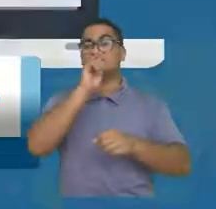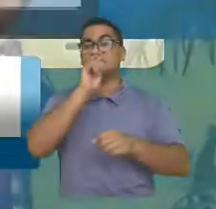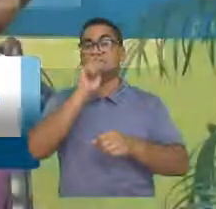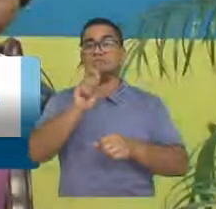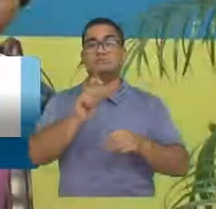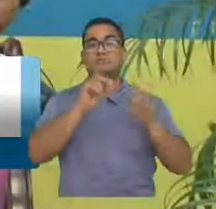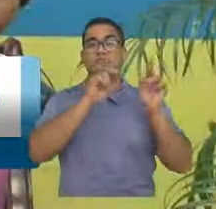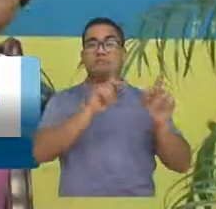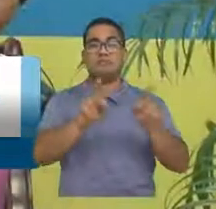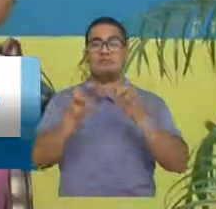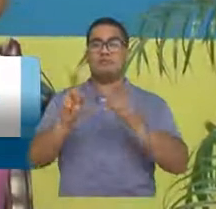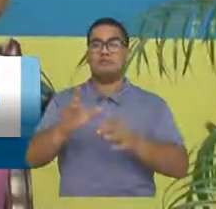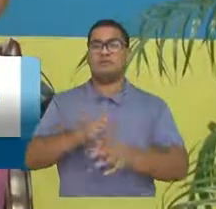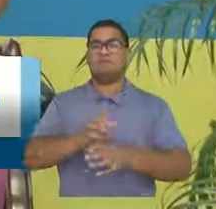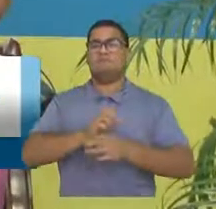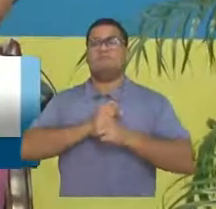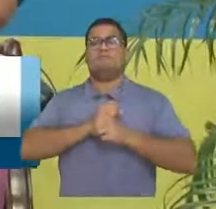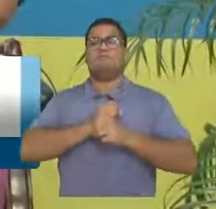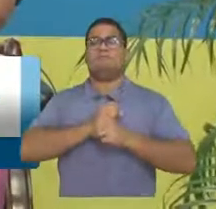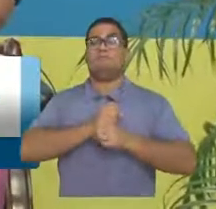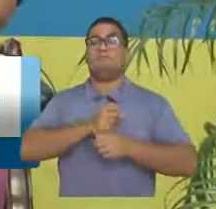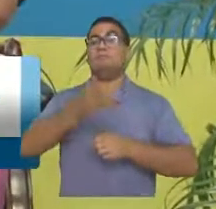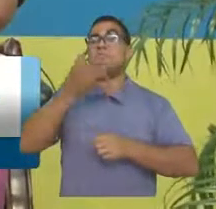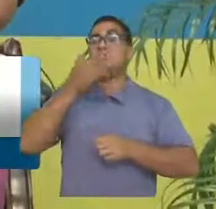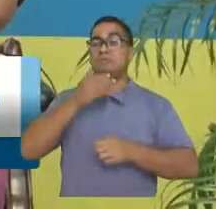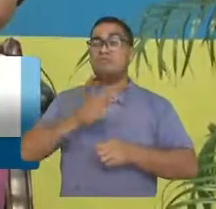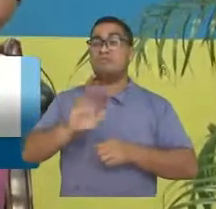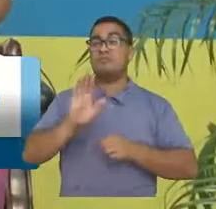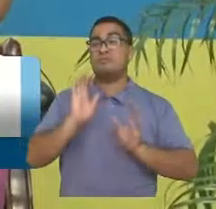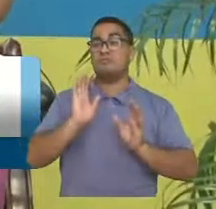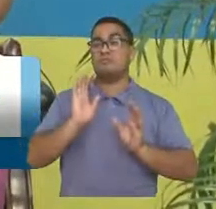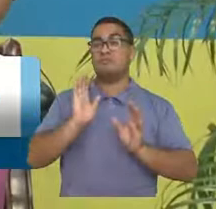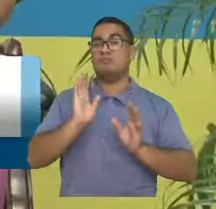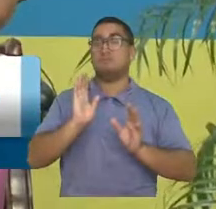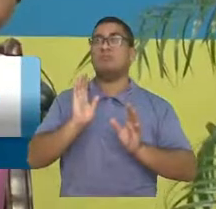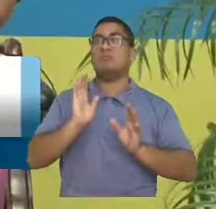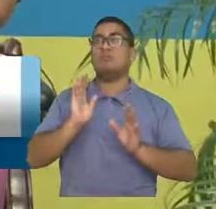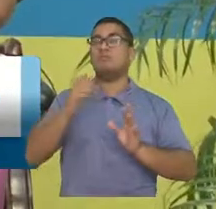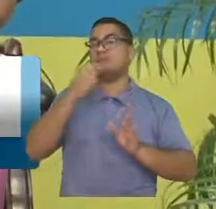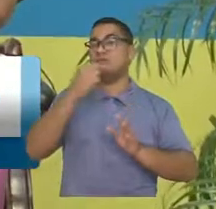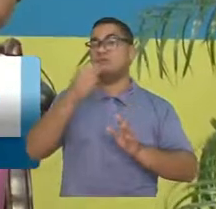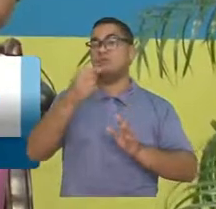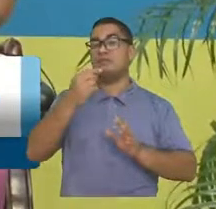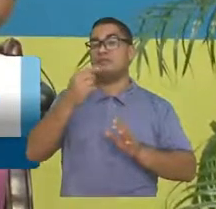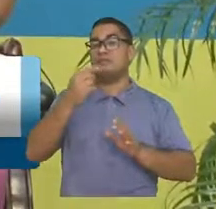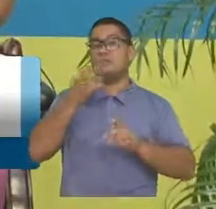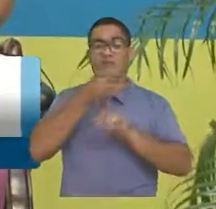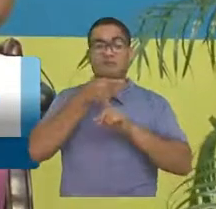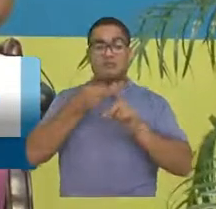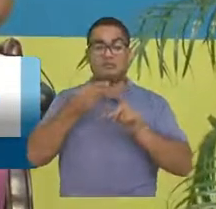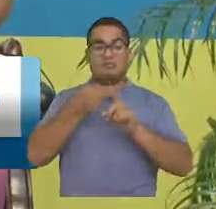egoísta, una vez en la semana, agarre media hora para usted